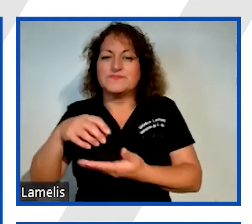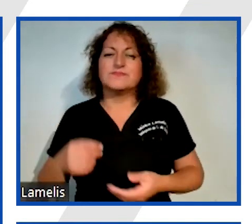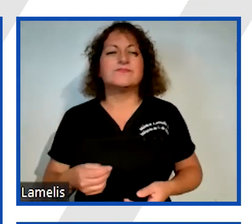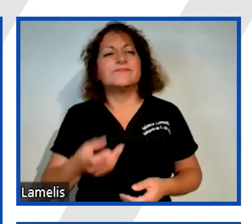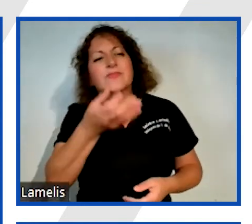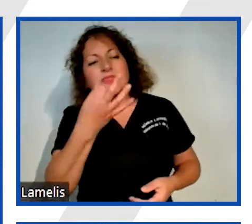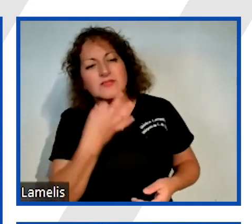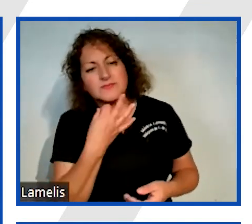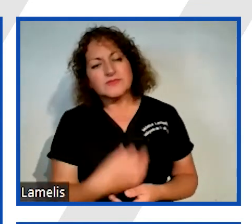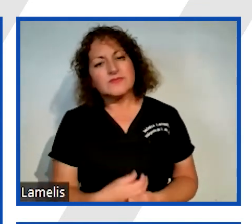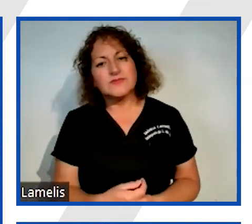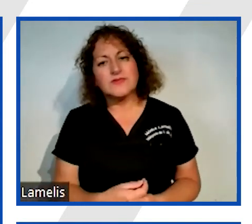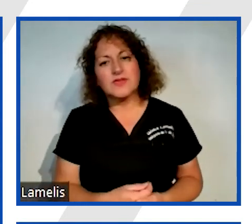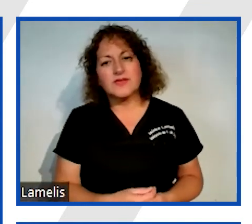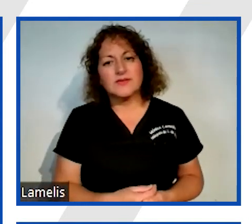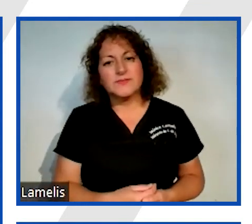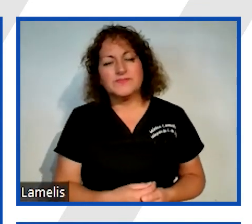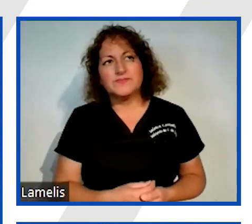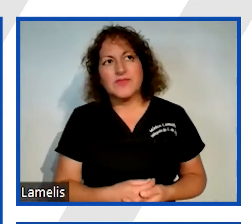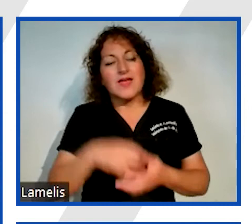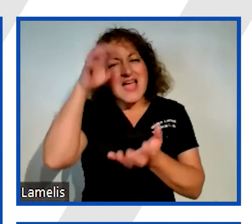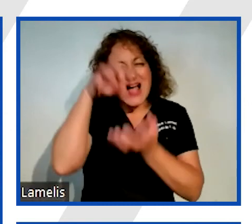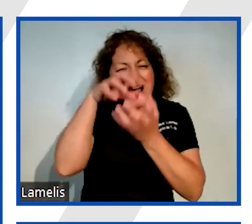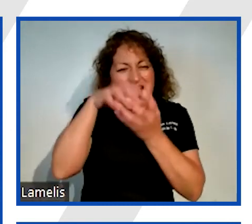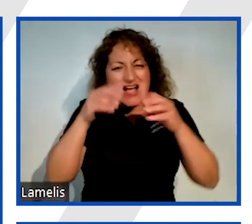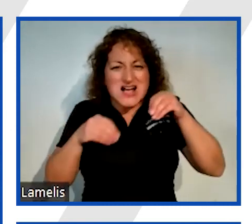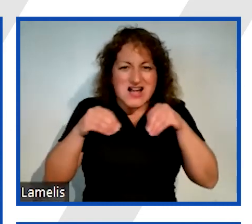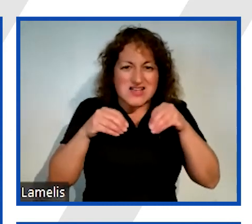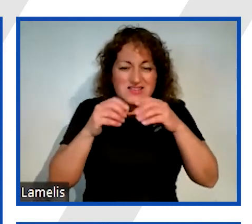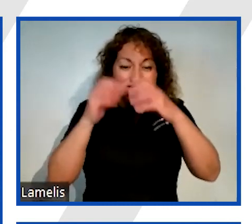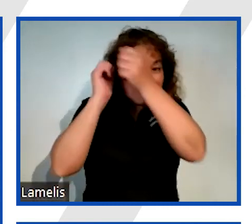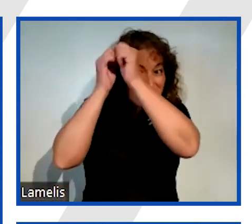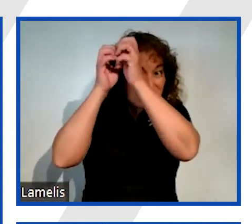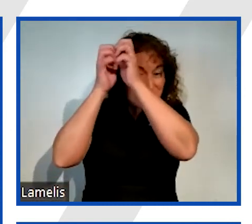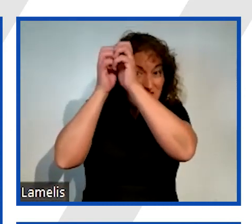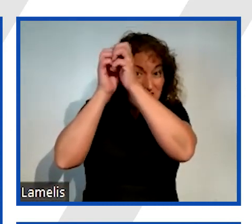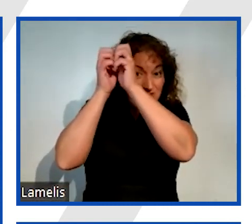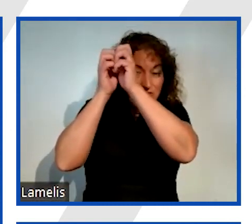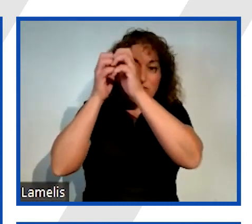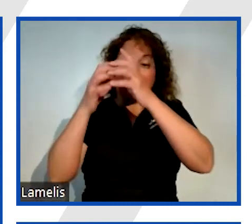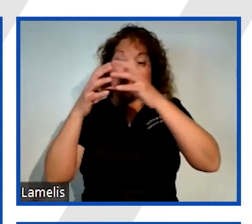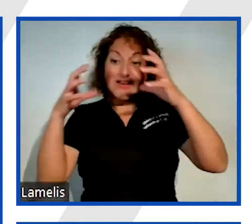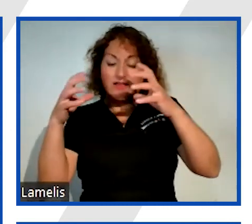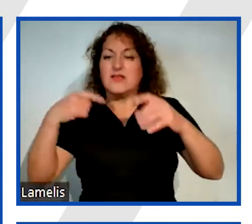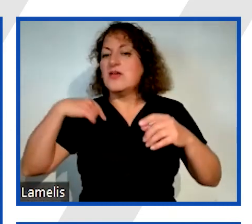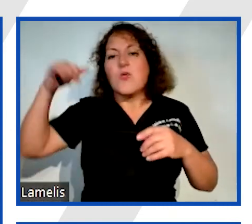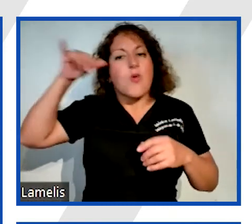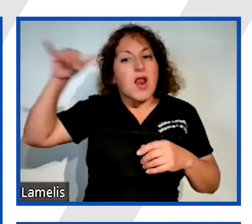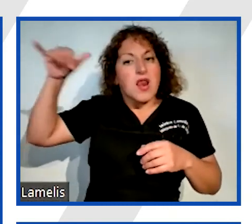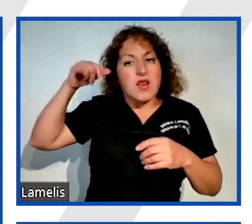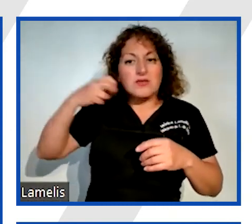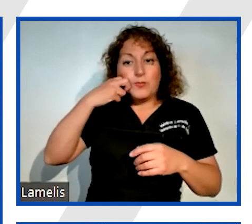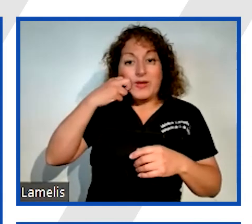no los cerebros de los dinosaurios no eran tan grandes como los de los seres humanos de hecho los seres humanos y tuvieron dentro